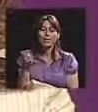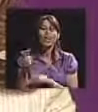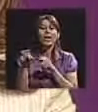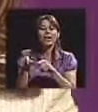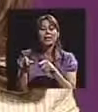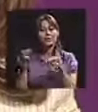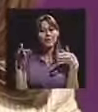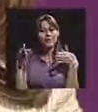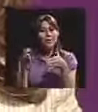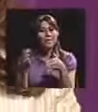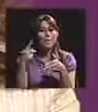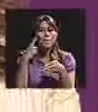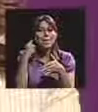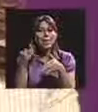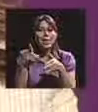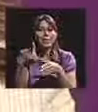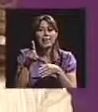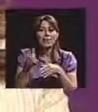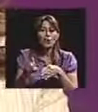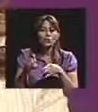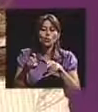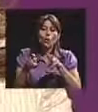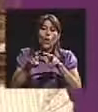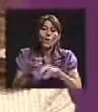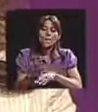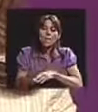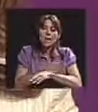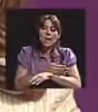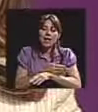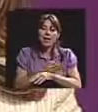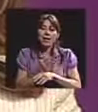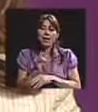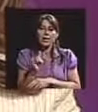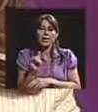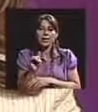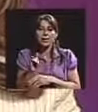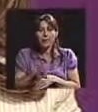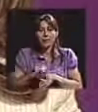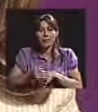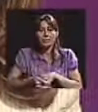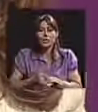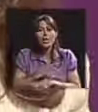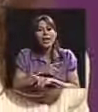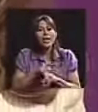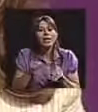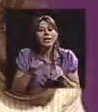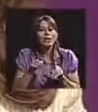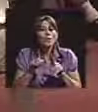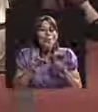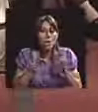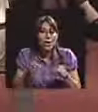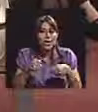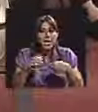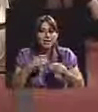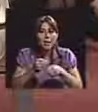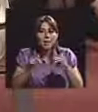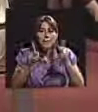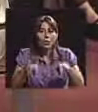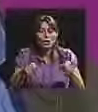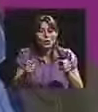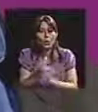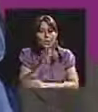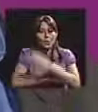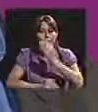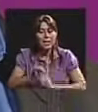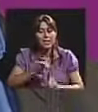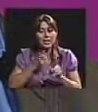diagnóstico preimplantacional, que puede llevar a la discriminación de personas con discapacidad. Perfecto. Desde que se es un embrión. Don Alejandro.